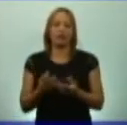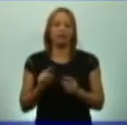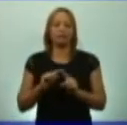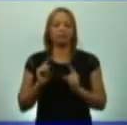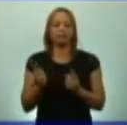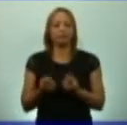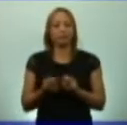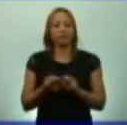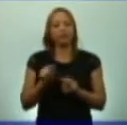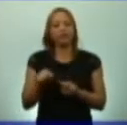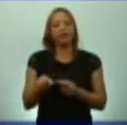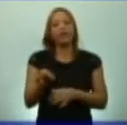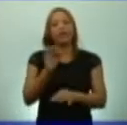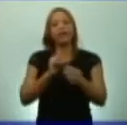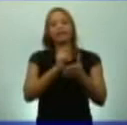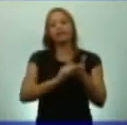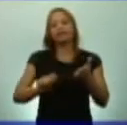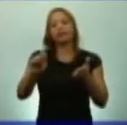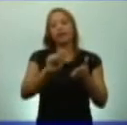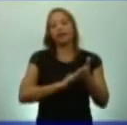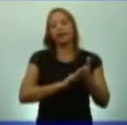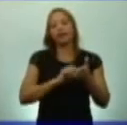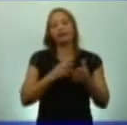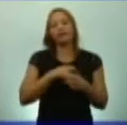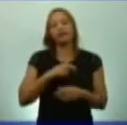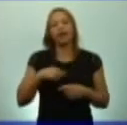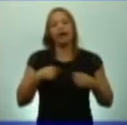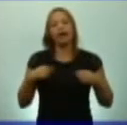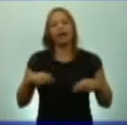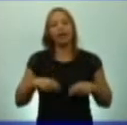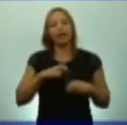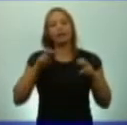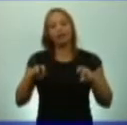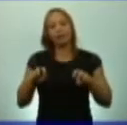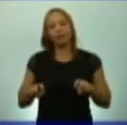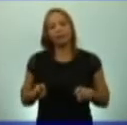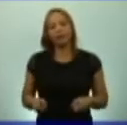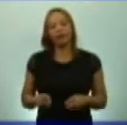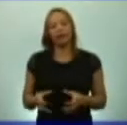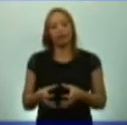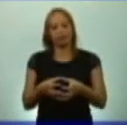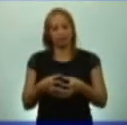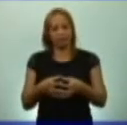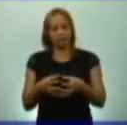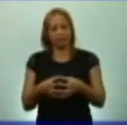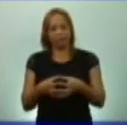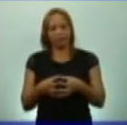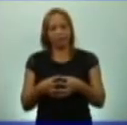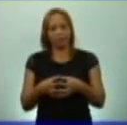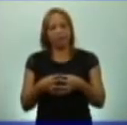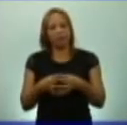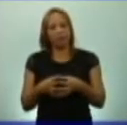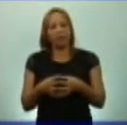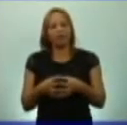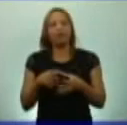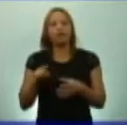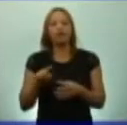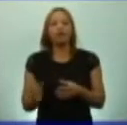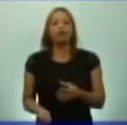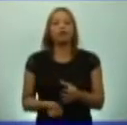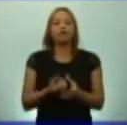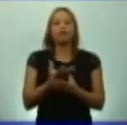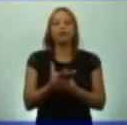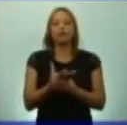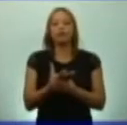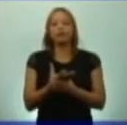electo delegado a la Asamblea Constituyente. Fue el forjador de la unidad